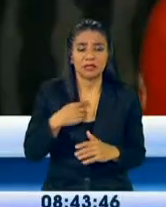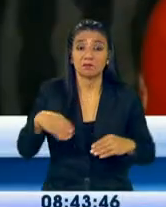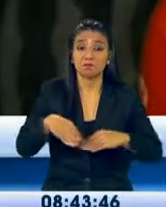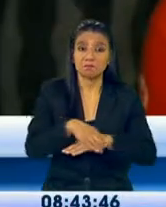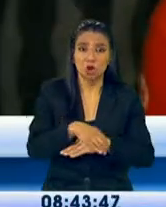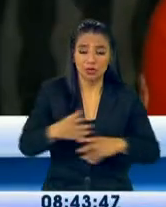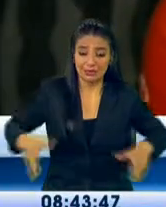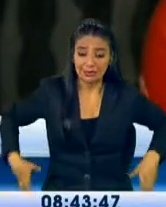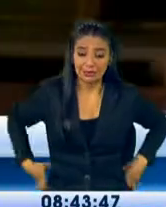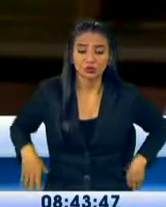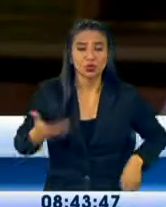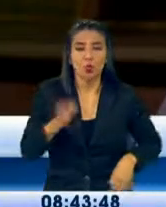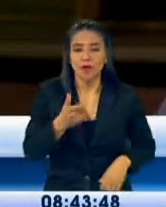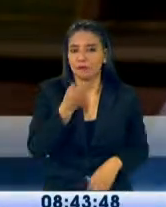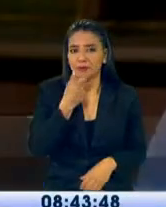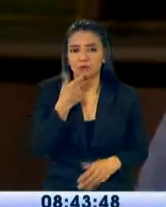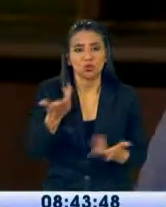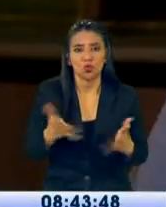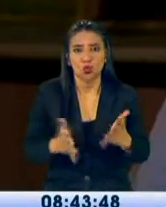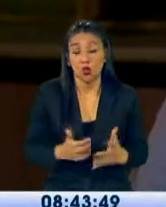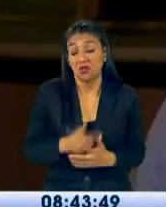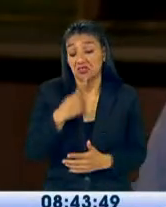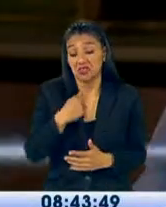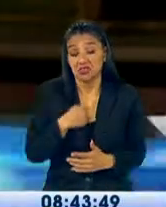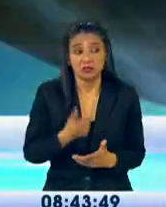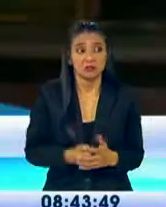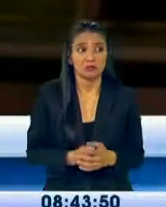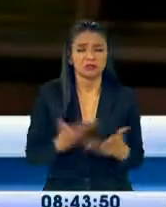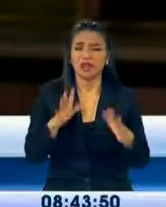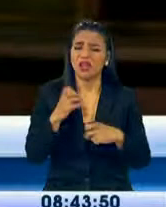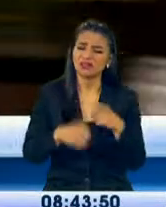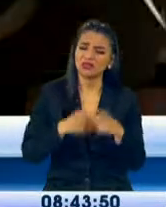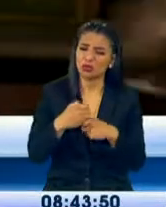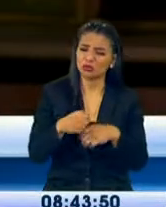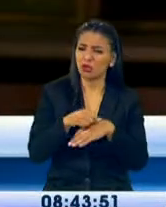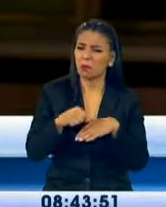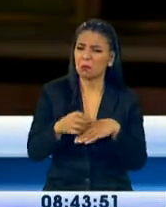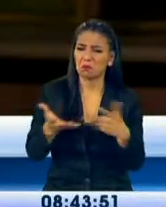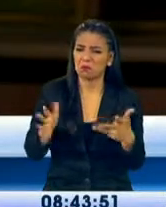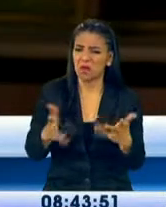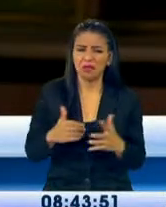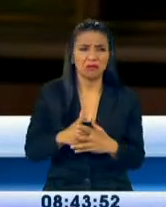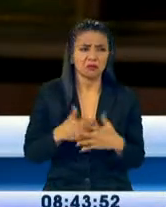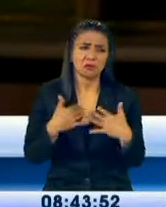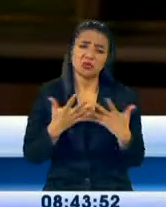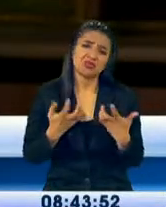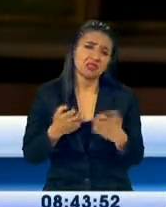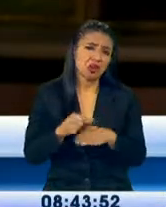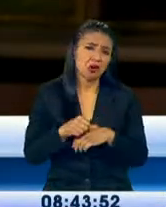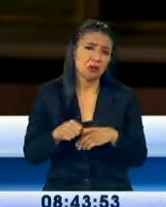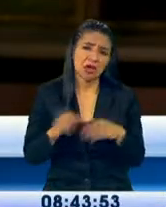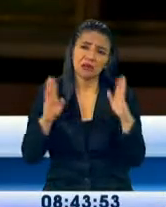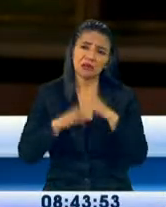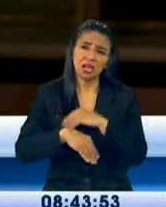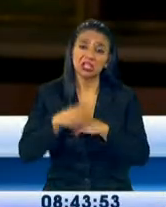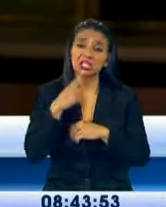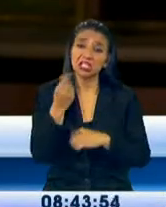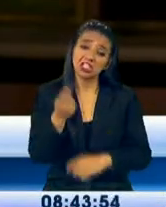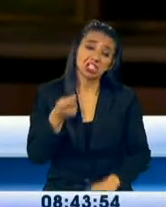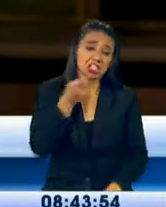no hay medicina. 2 años de que no me operan. Desde que no quieren operar de gratis, que son